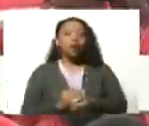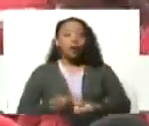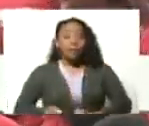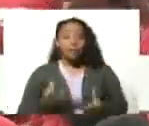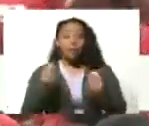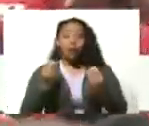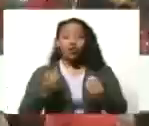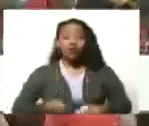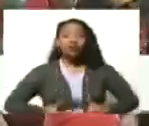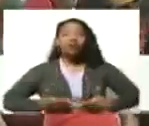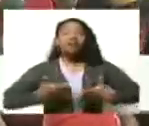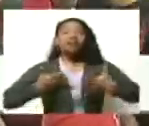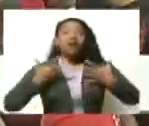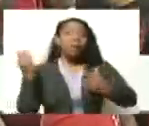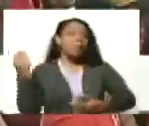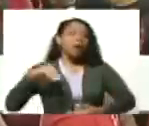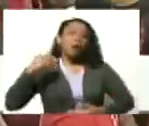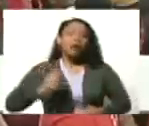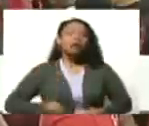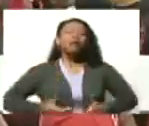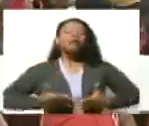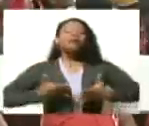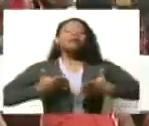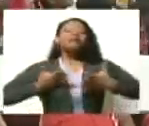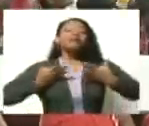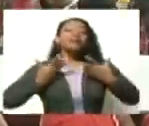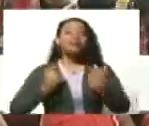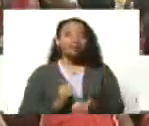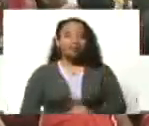Bastante aire. Más, más aire.